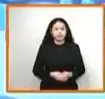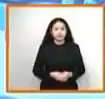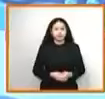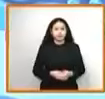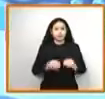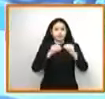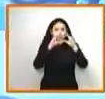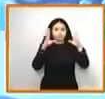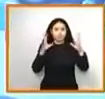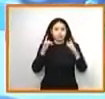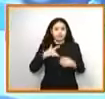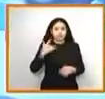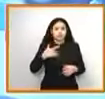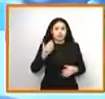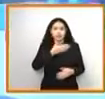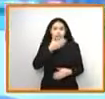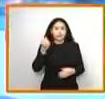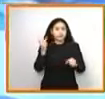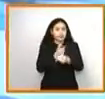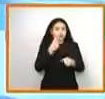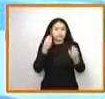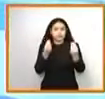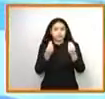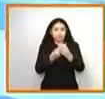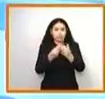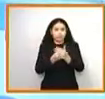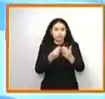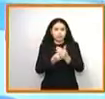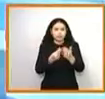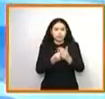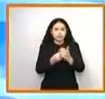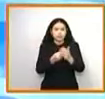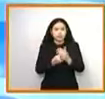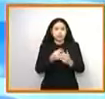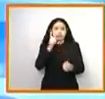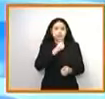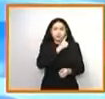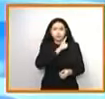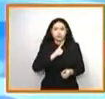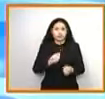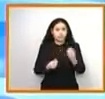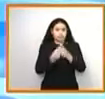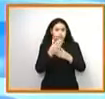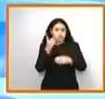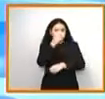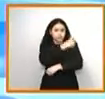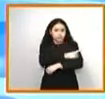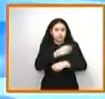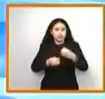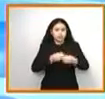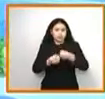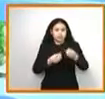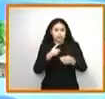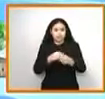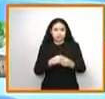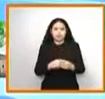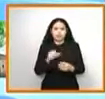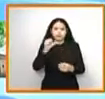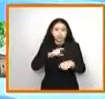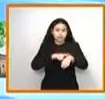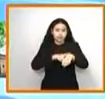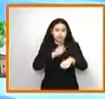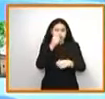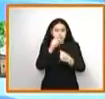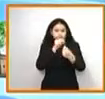Las mañanas son mejor cuando inicias ganando mucho dinero. Es por eso que Loto dice presente con un sorteo más. Son las 11 en punto